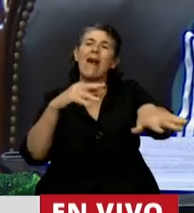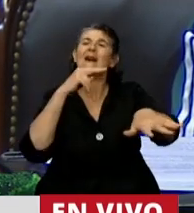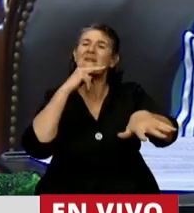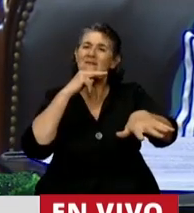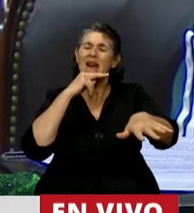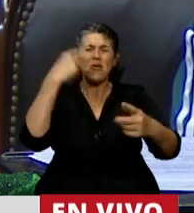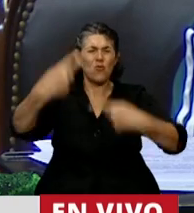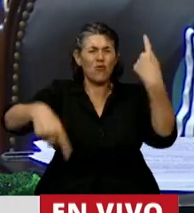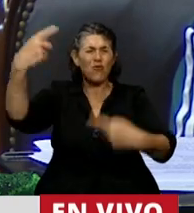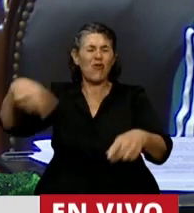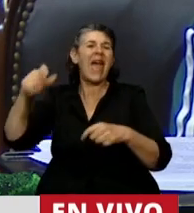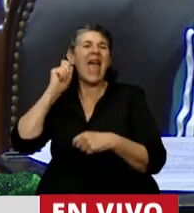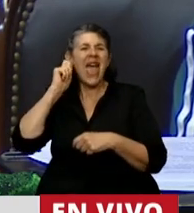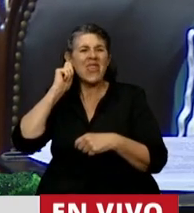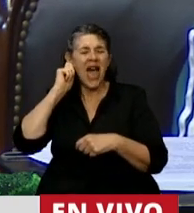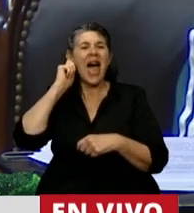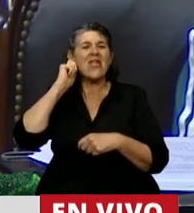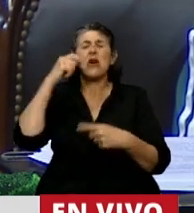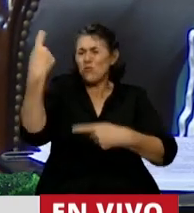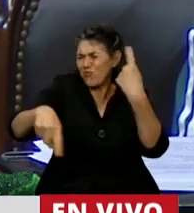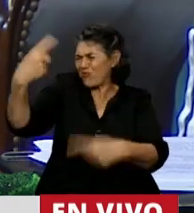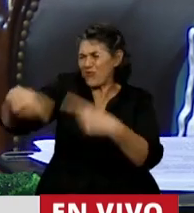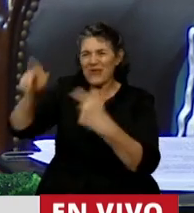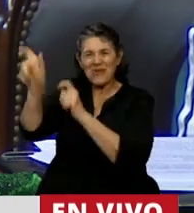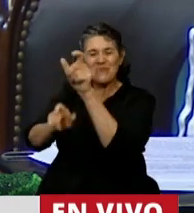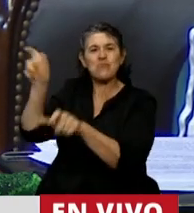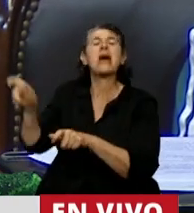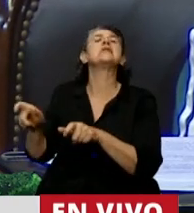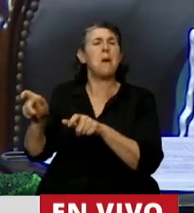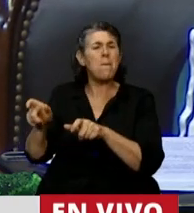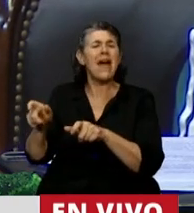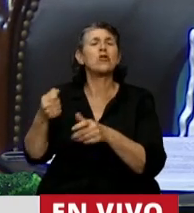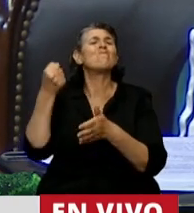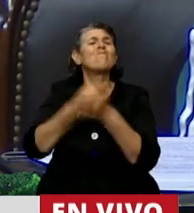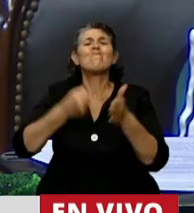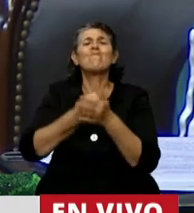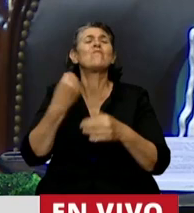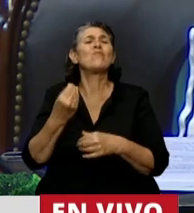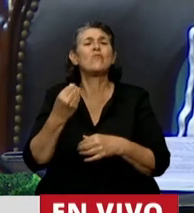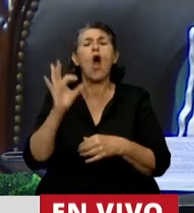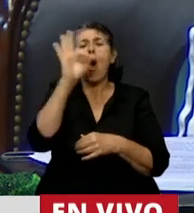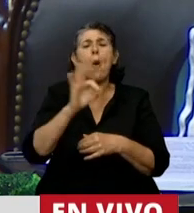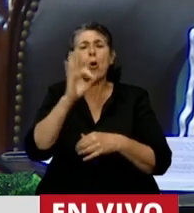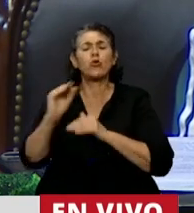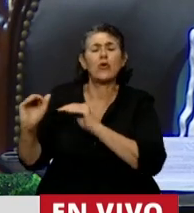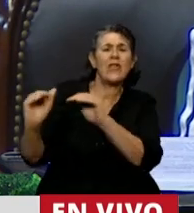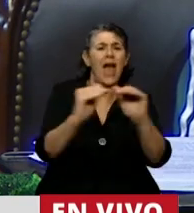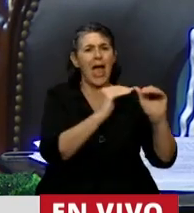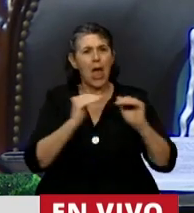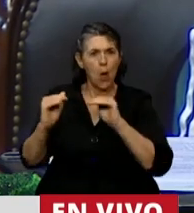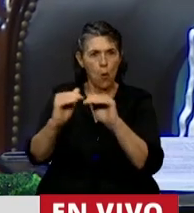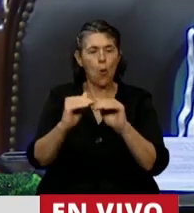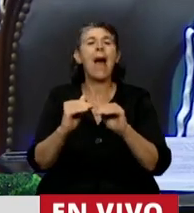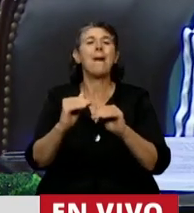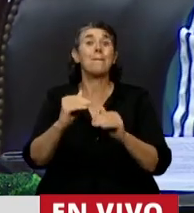y diversa, pero con clara presencia de pibas que reclaman igualdad de oportunidades y de condiciones para decidir.